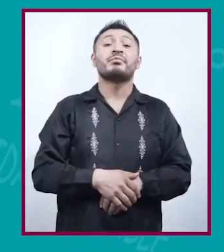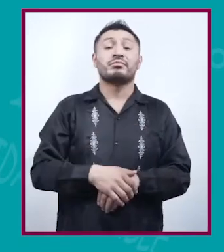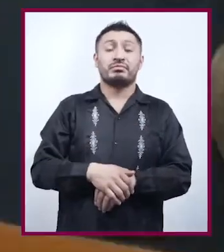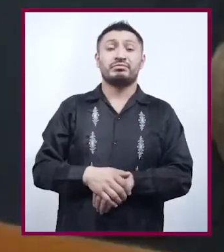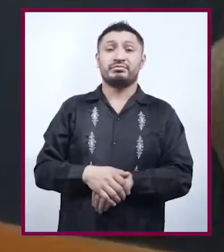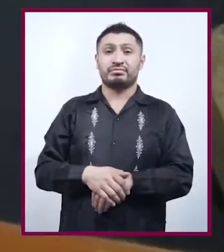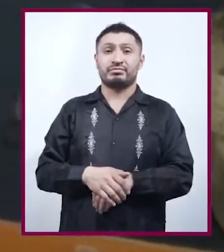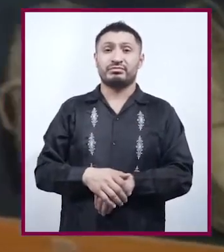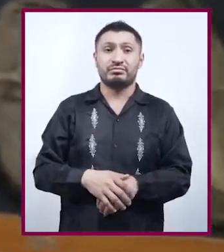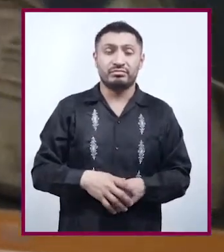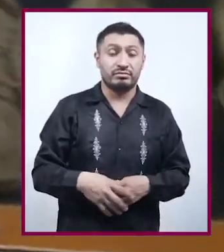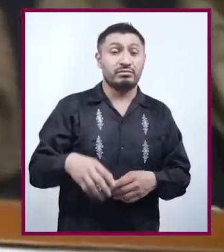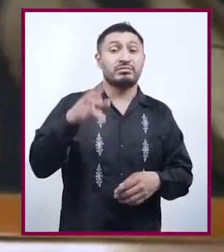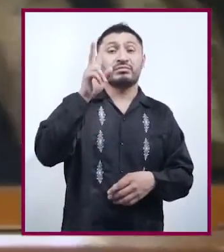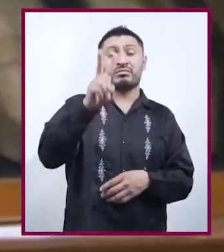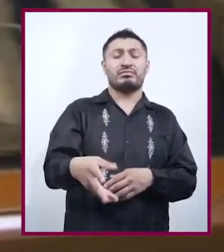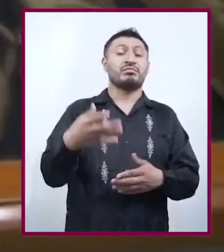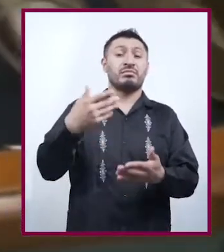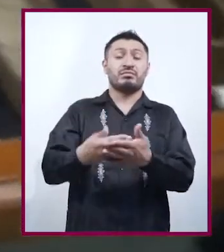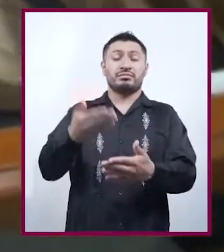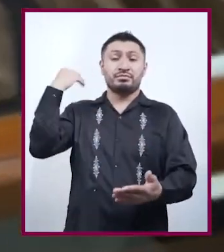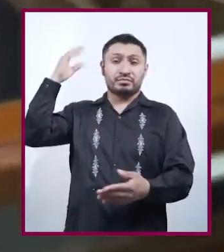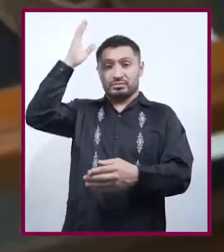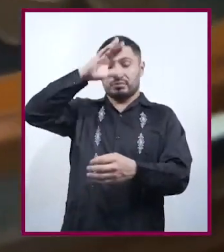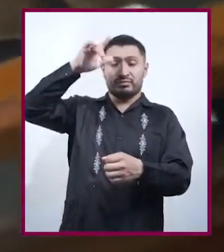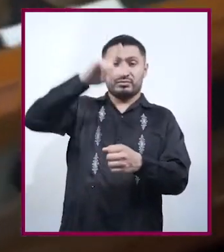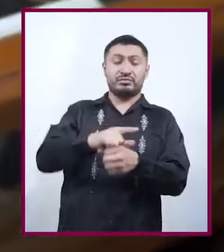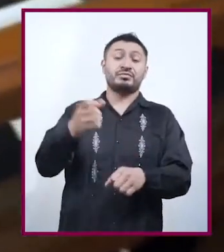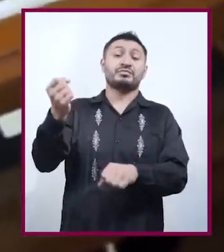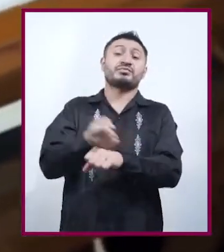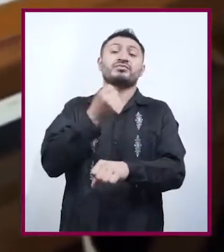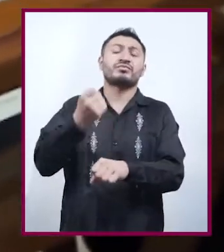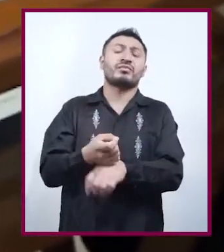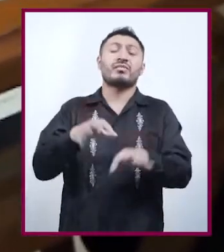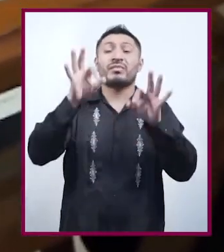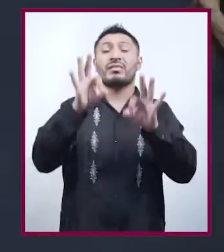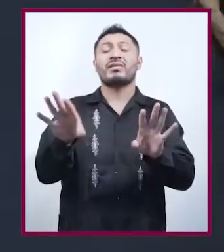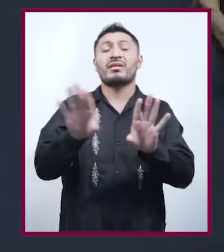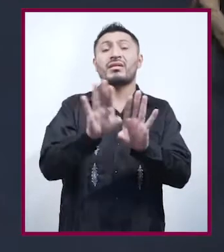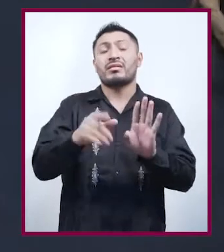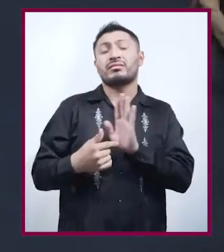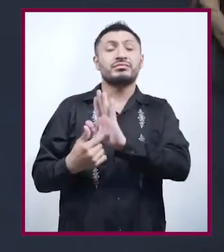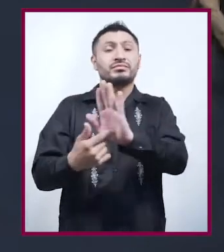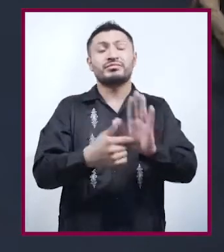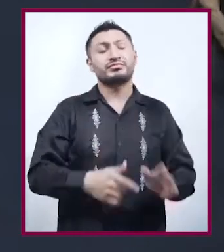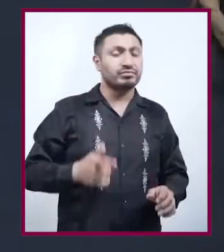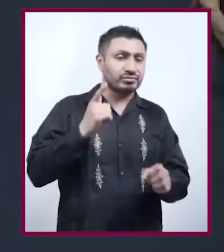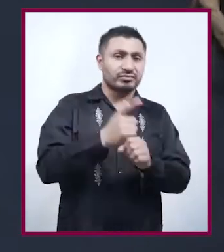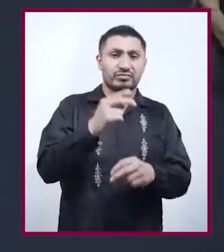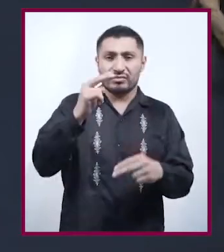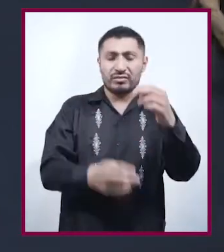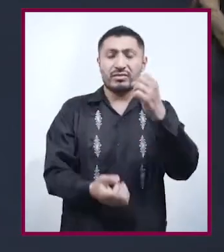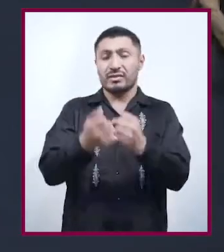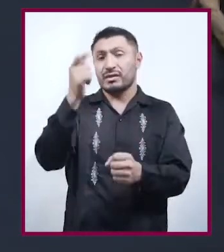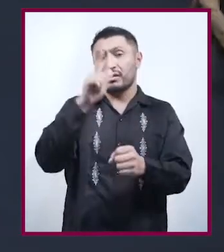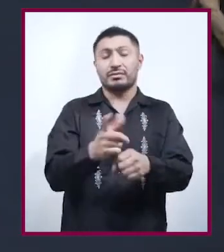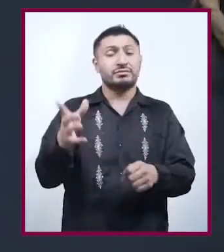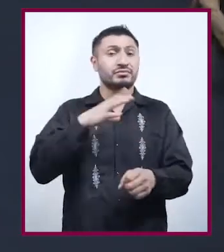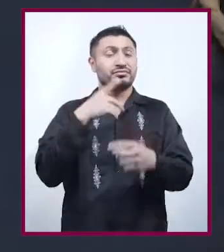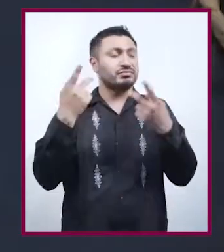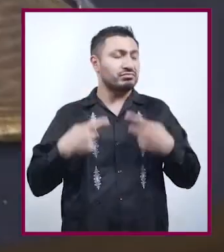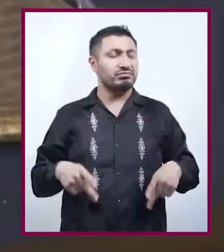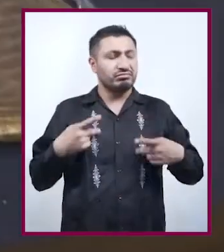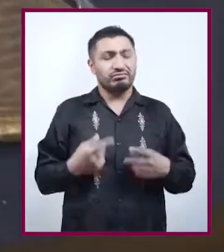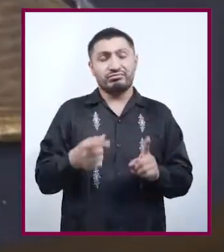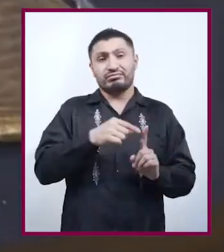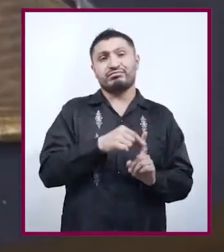preciosas. Lo cierto es que ya desde las primeras civilizaciones, el calzado ha sido un referente para identificar la posición social